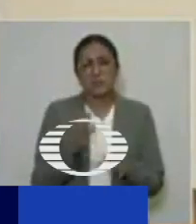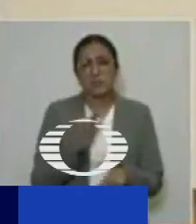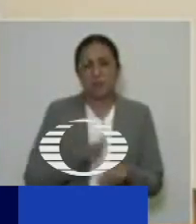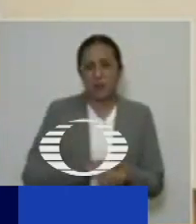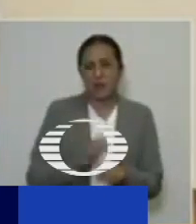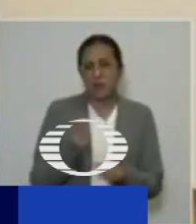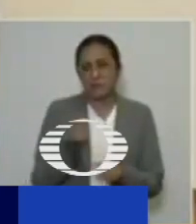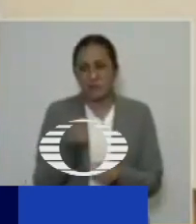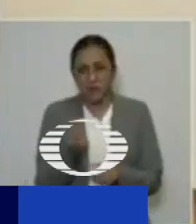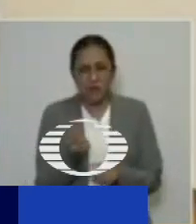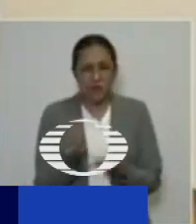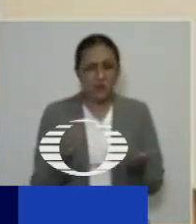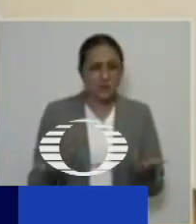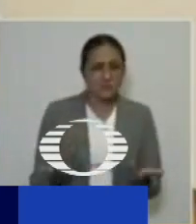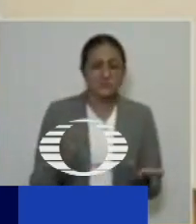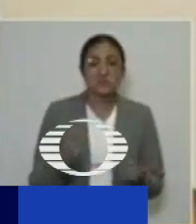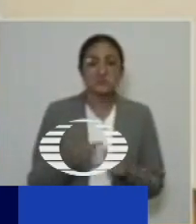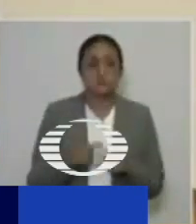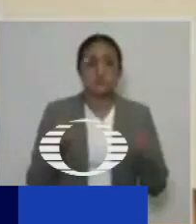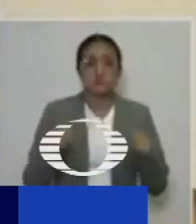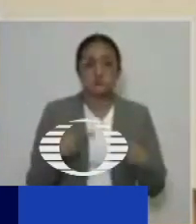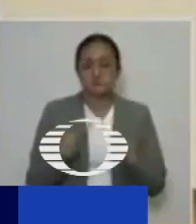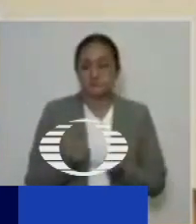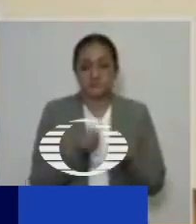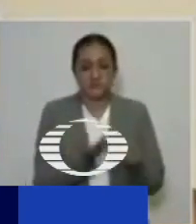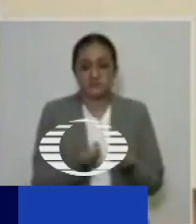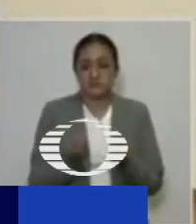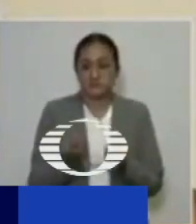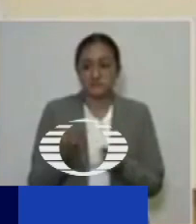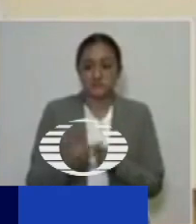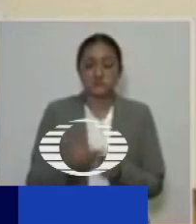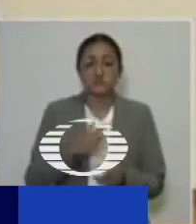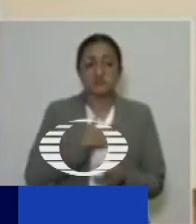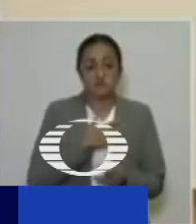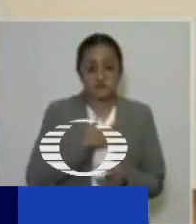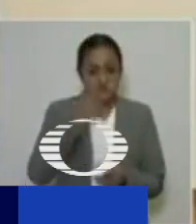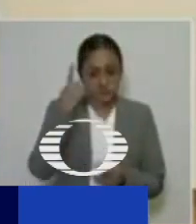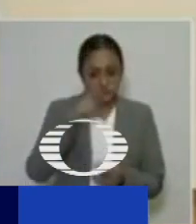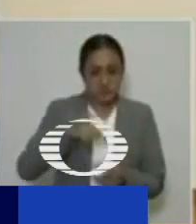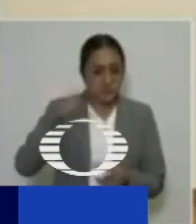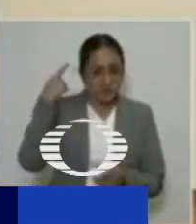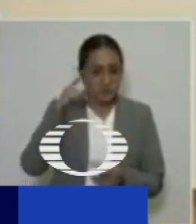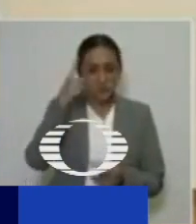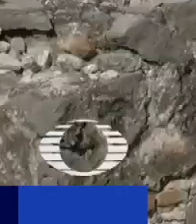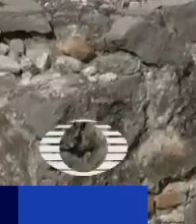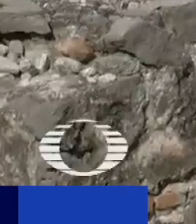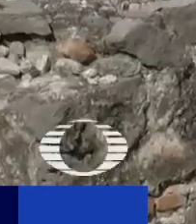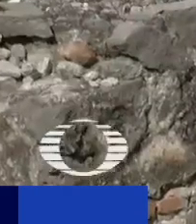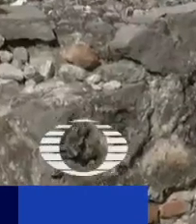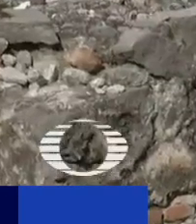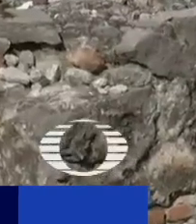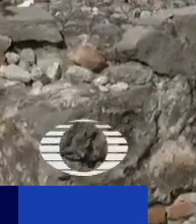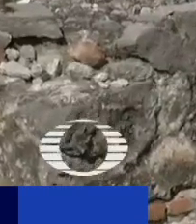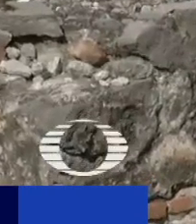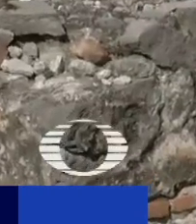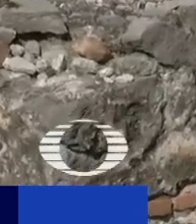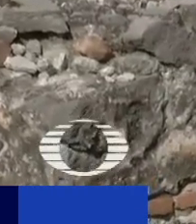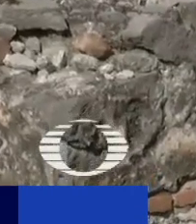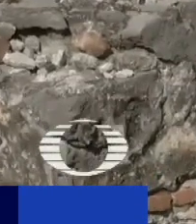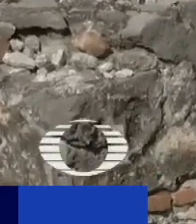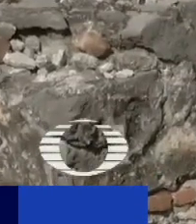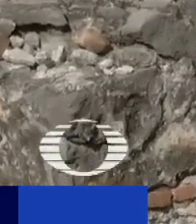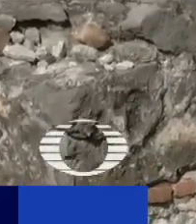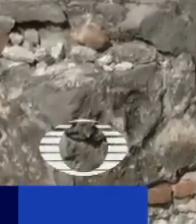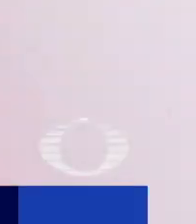menos, de beneficiar y entregar el patrimonio de los poblanos a los privados. Por tanto, el director